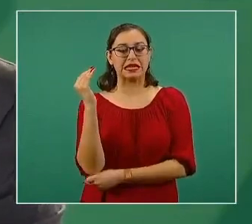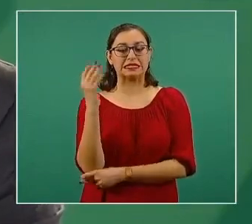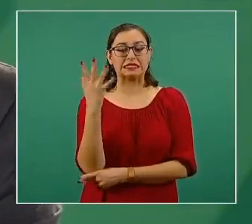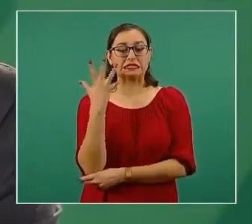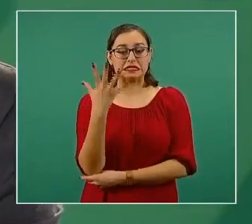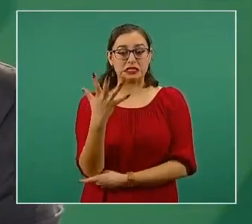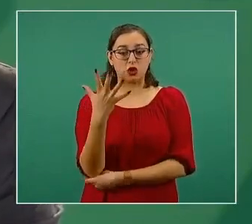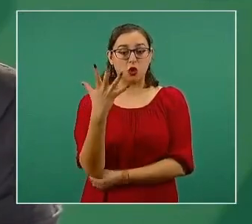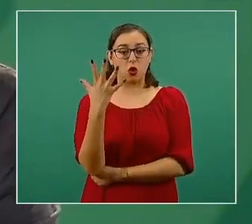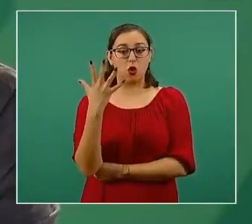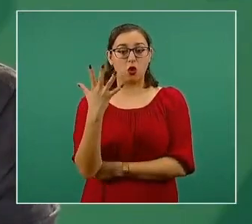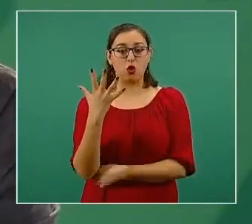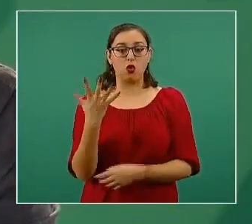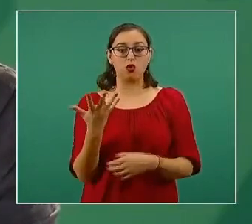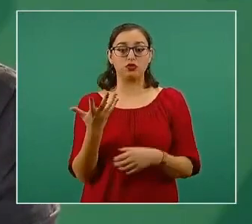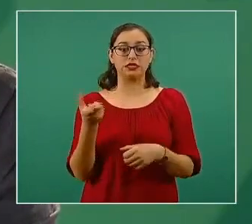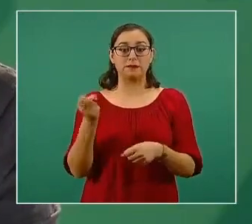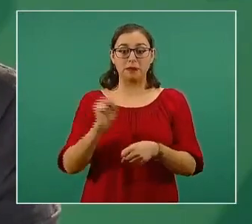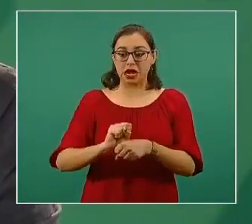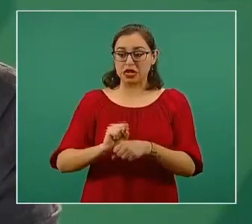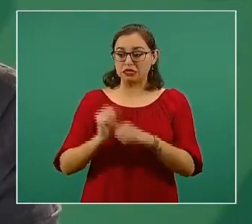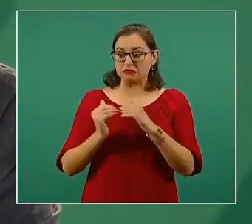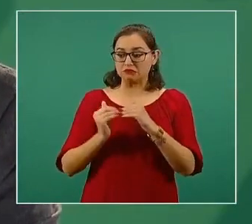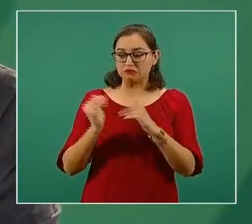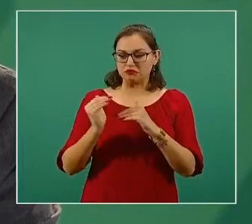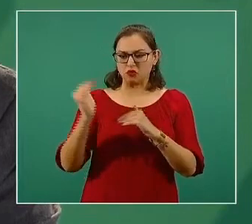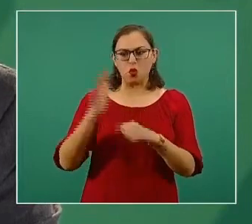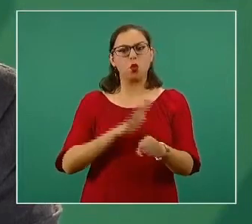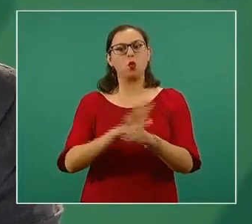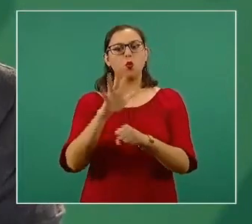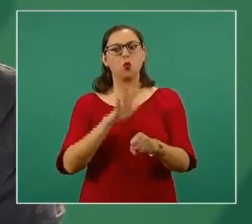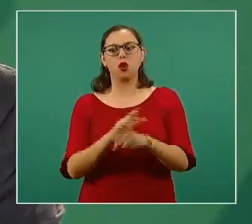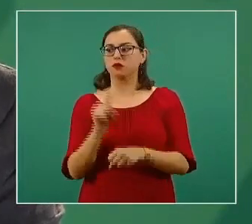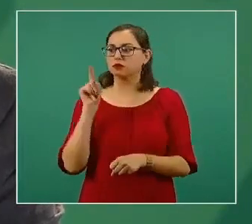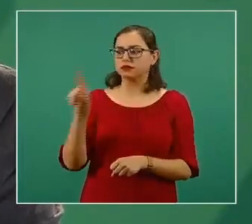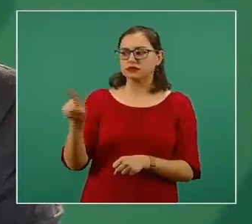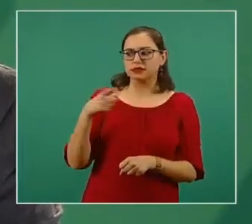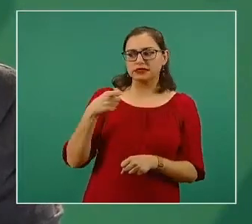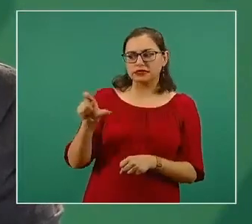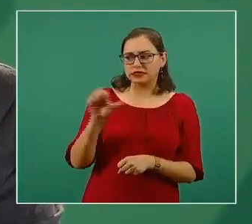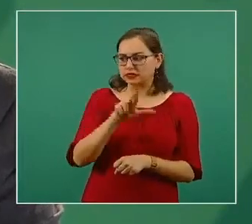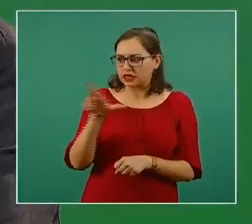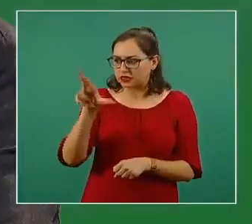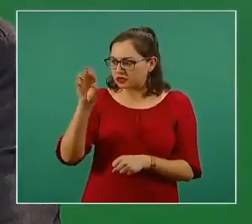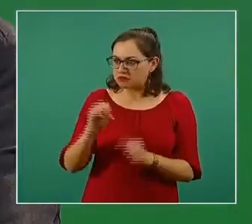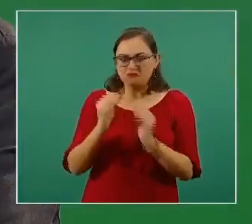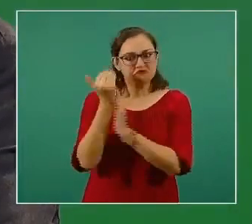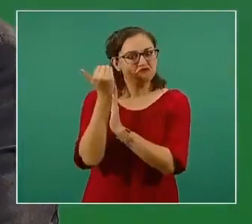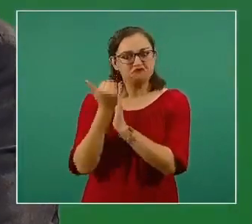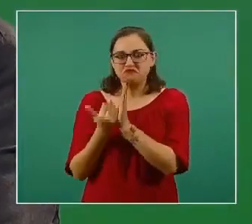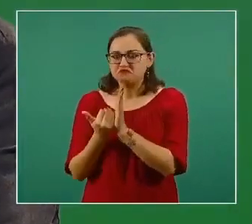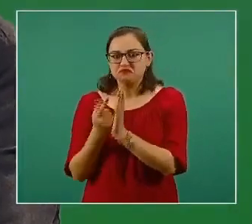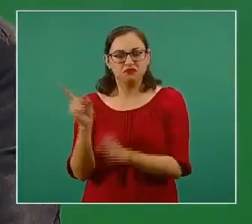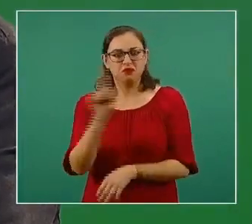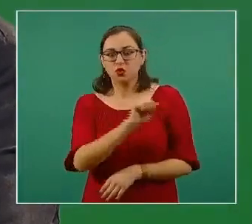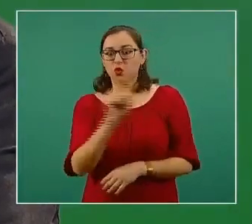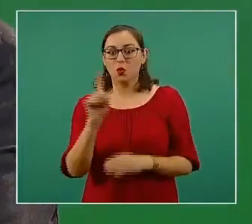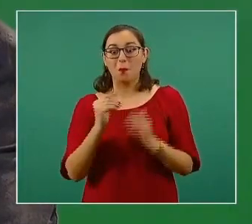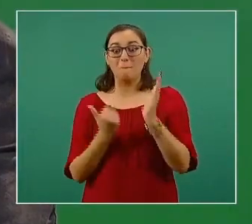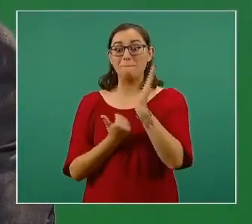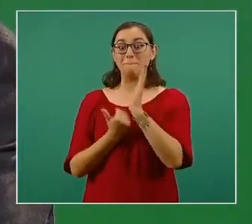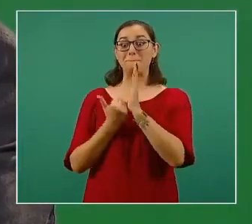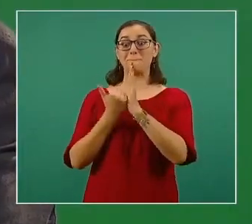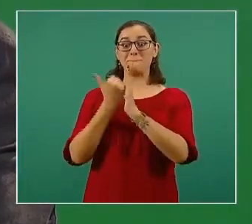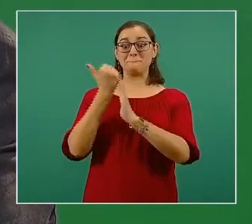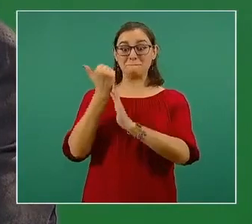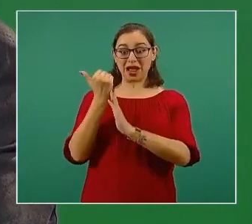de la epidemia, y es Quintana Roo. Quintana Roo no está en reducción, Quintana Roo está en aumento. Estaremos